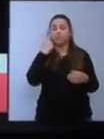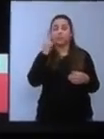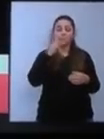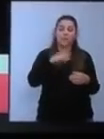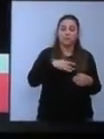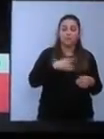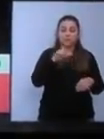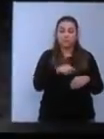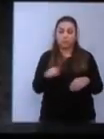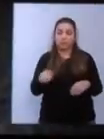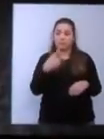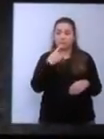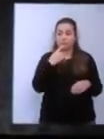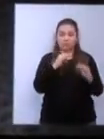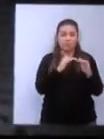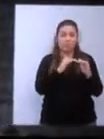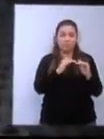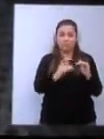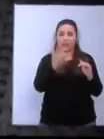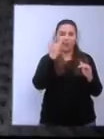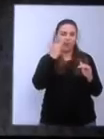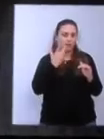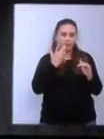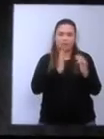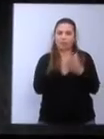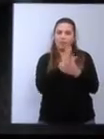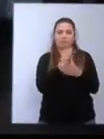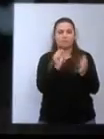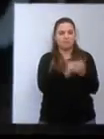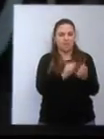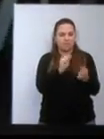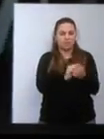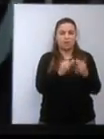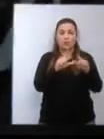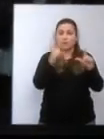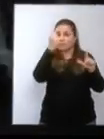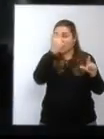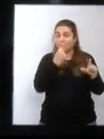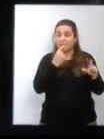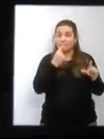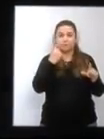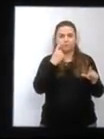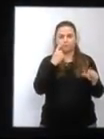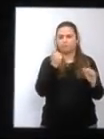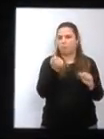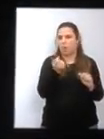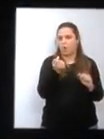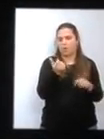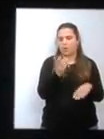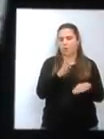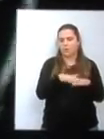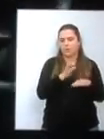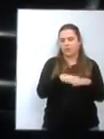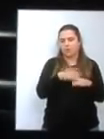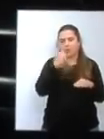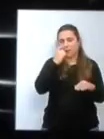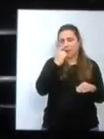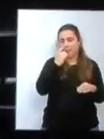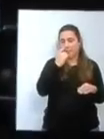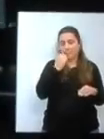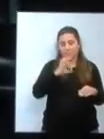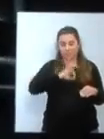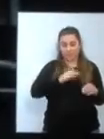lo que decía Javier. Monte pelado, con hierba, con piedra. Una imagen muy poco blanco habitual para las alturas del